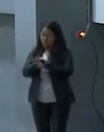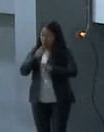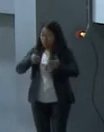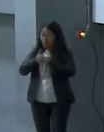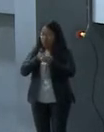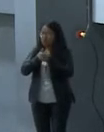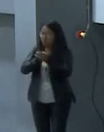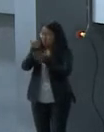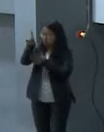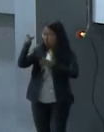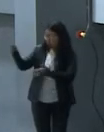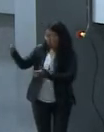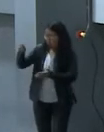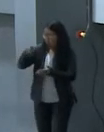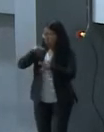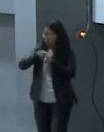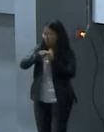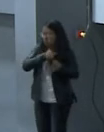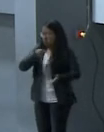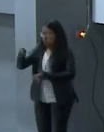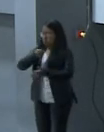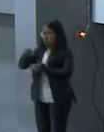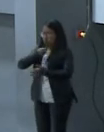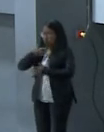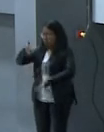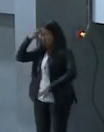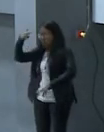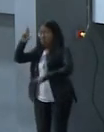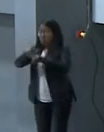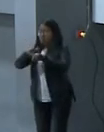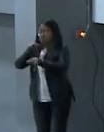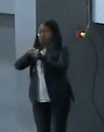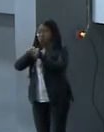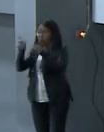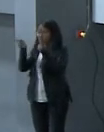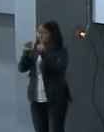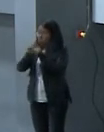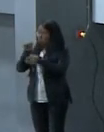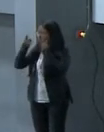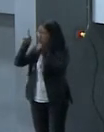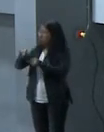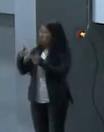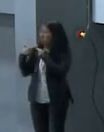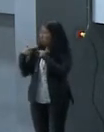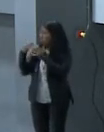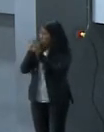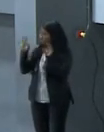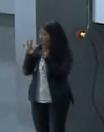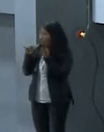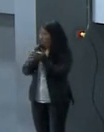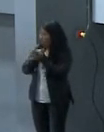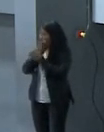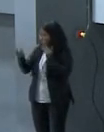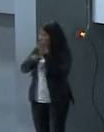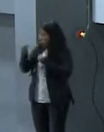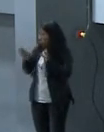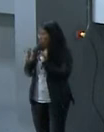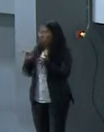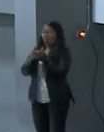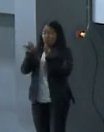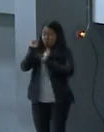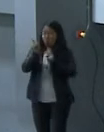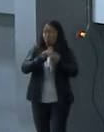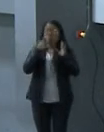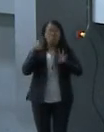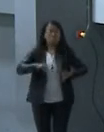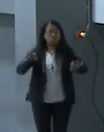en los recursos que entran. No nos estamos inventando recursos ni estamos planteando posiciones irresponsables que, donde la universidad no tiene cómo responder. No es